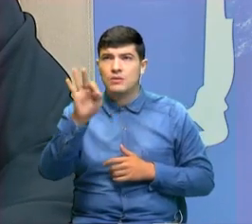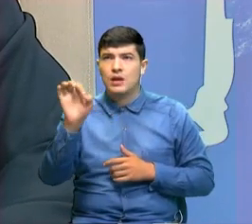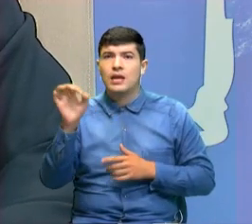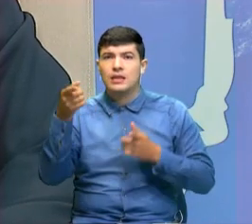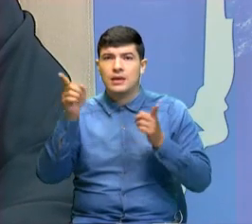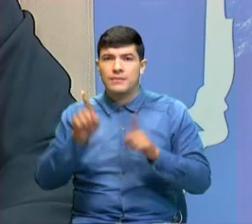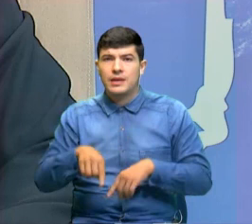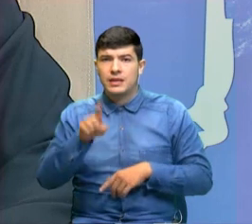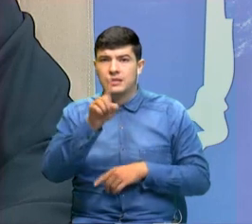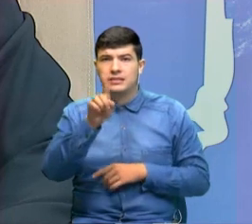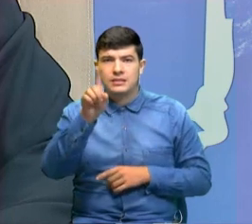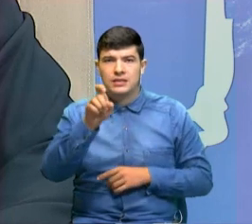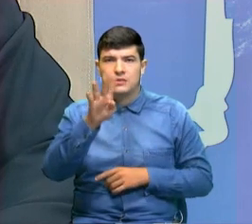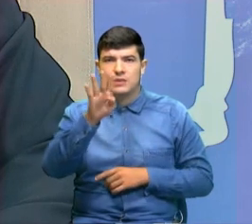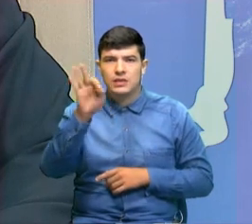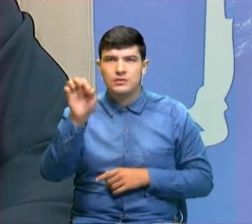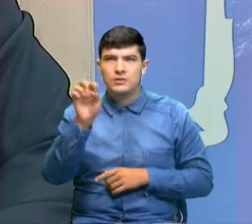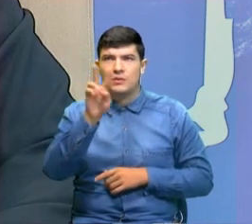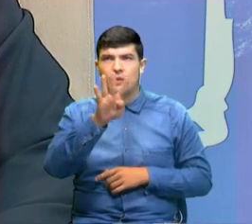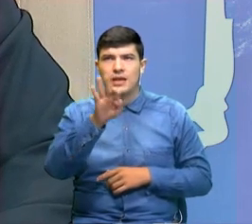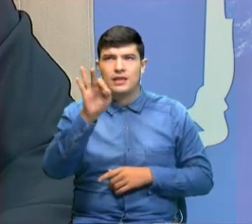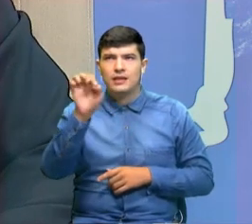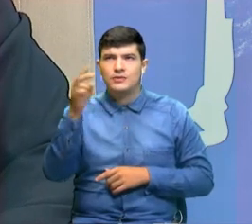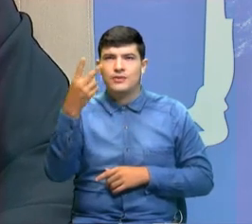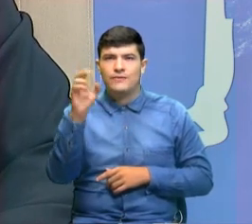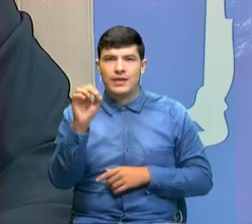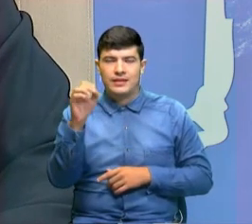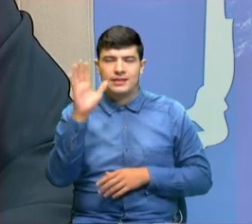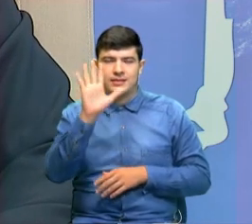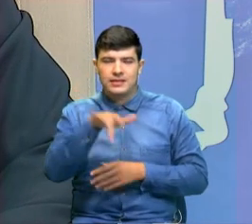310-245-8548 y al 648-4820. Ya regresamos.